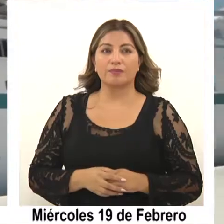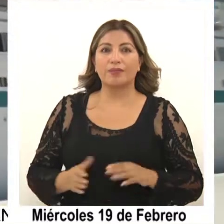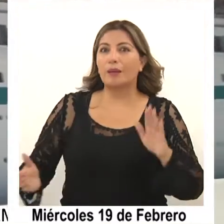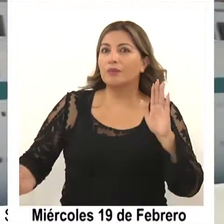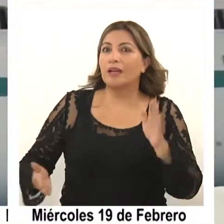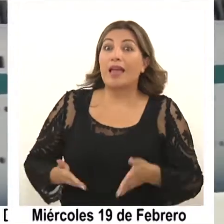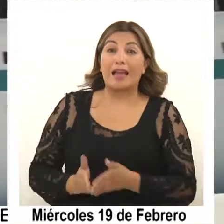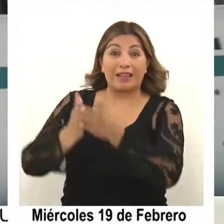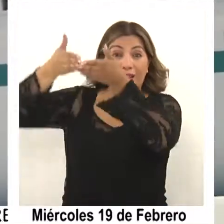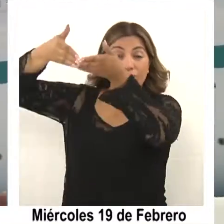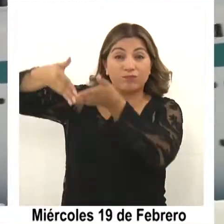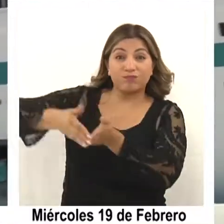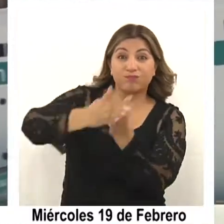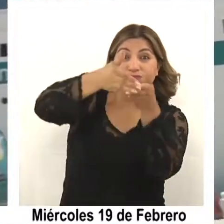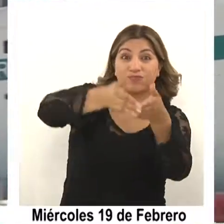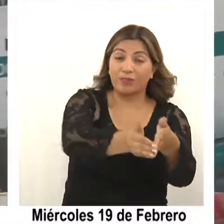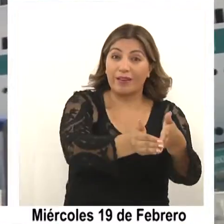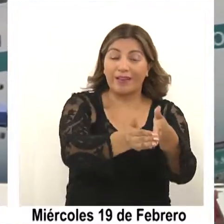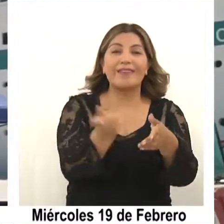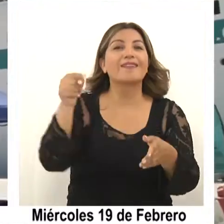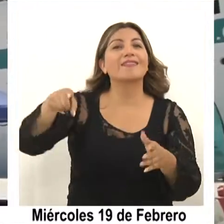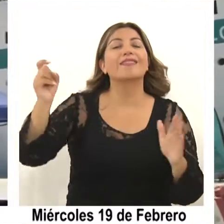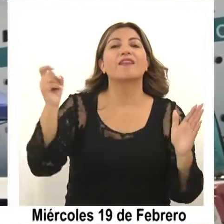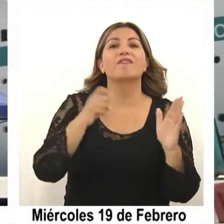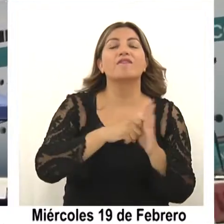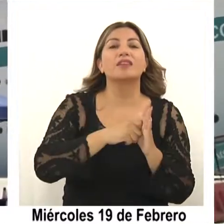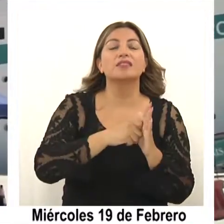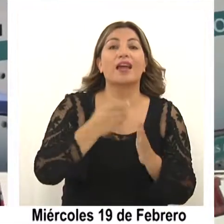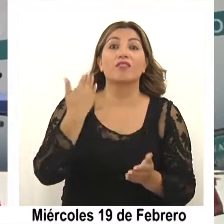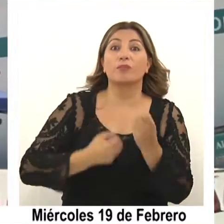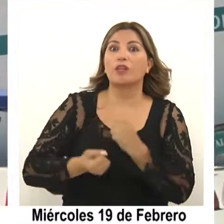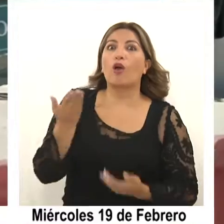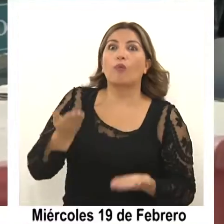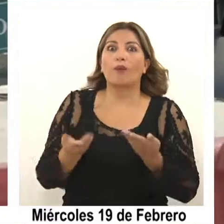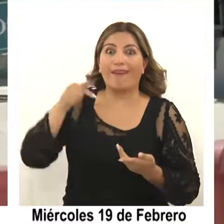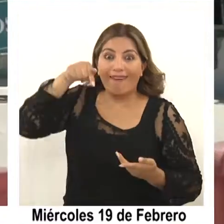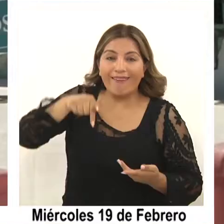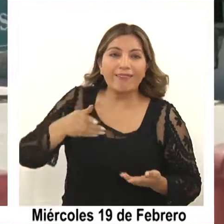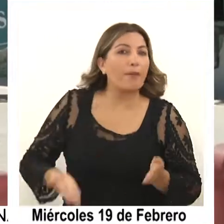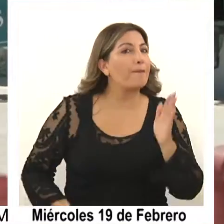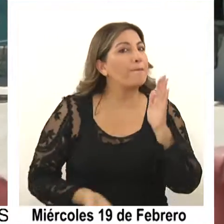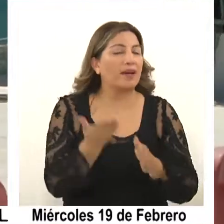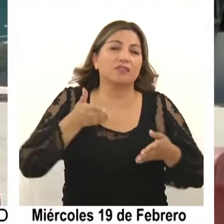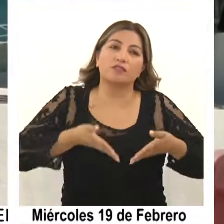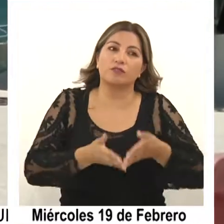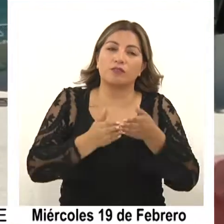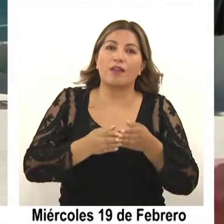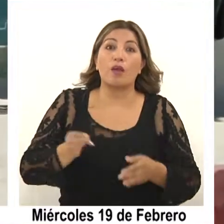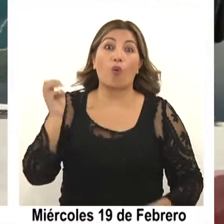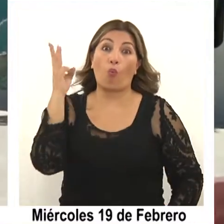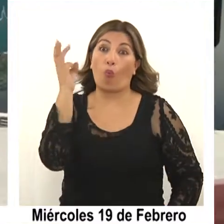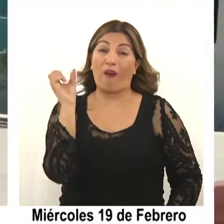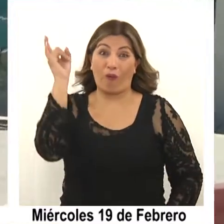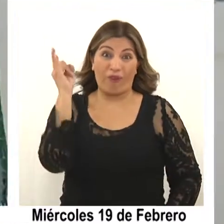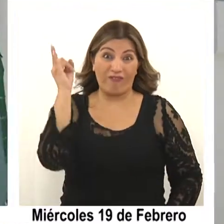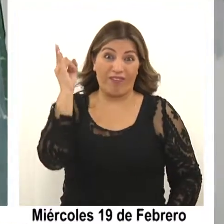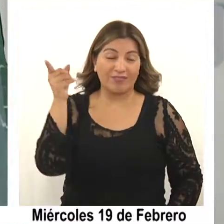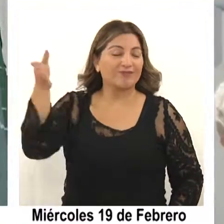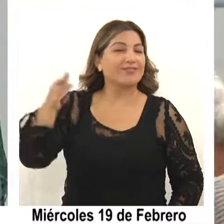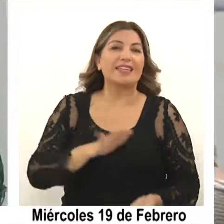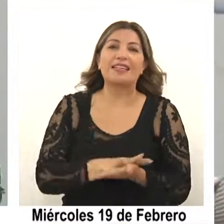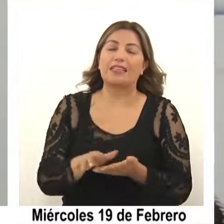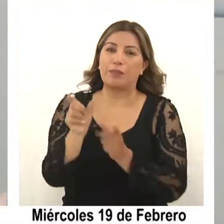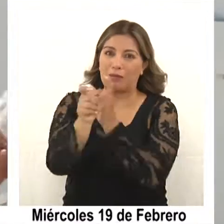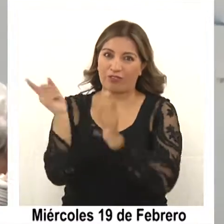la recalada de cruceros con respecto a la temporada pasada y habilitaron wifi gratis para todos los pasajeros que lleguen al puerto